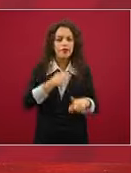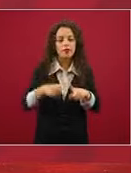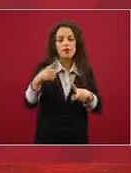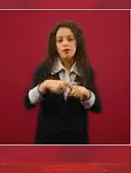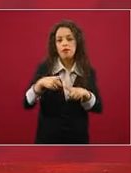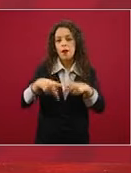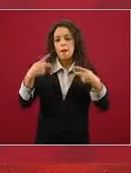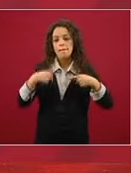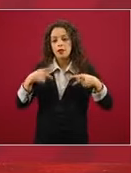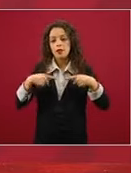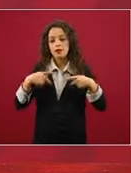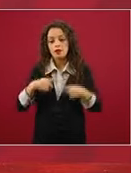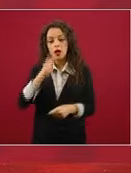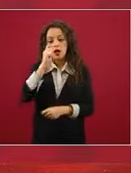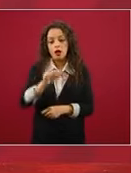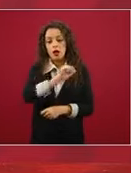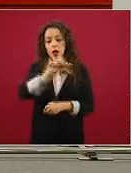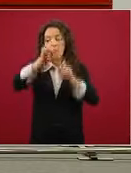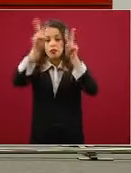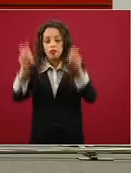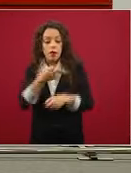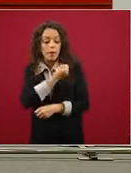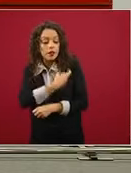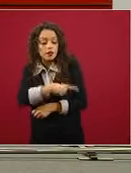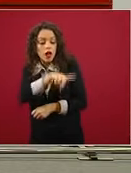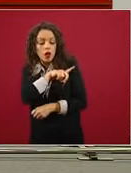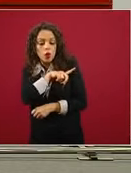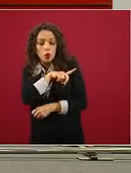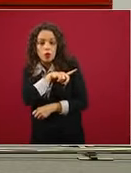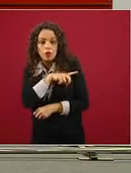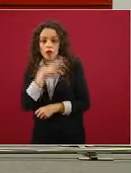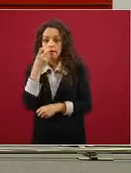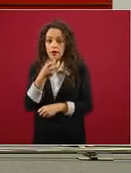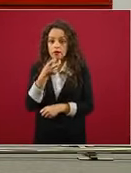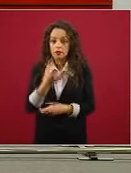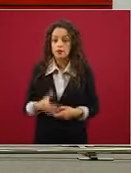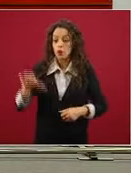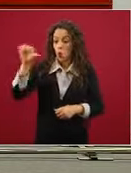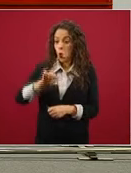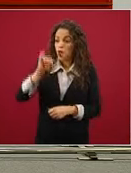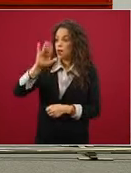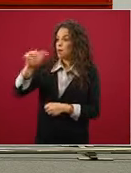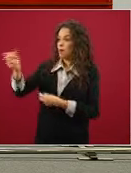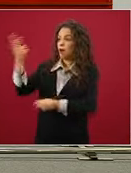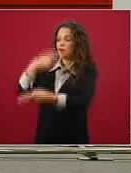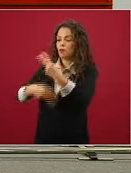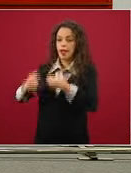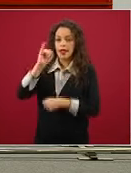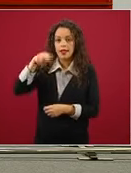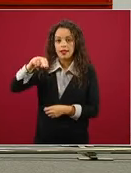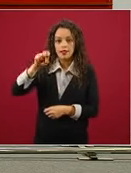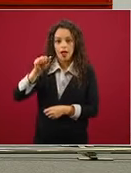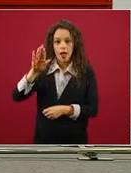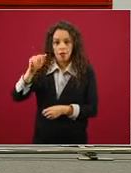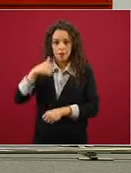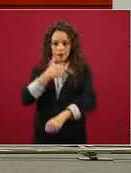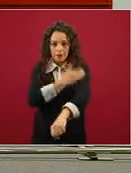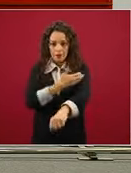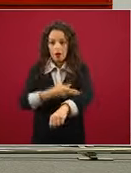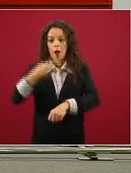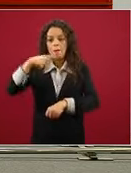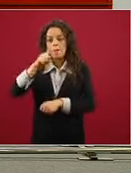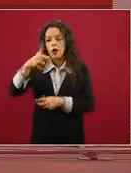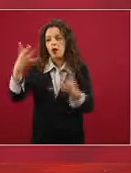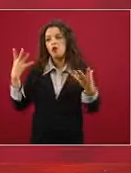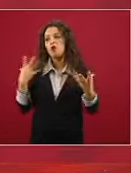profesionista del campo clínico de la salud. Hoy precisamente íbamos a tener a los colegas de INSABI comentando esto, pero están en la gira con el